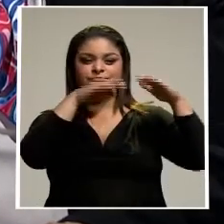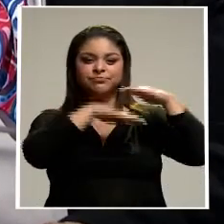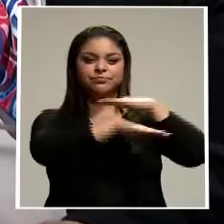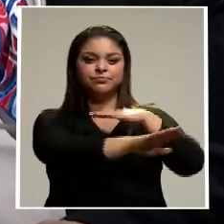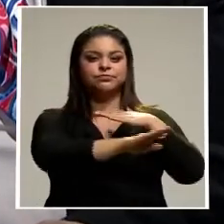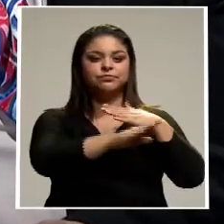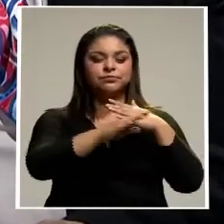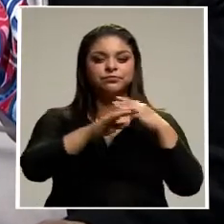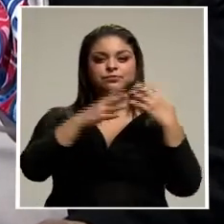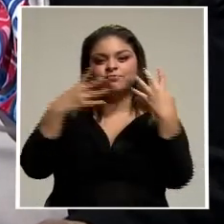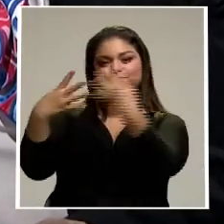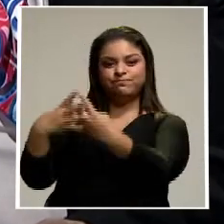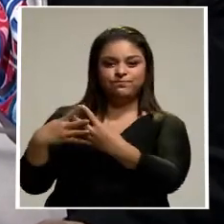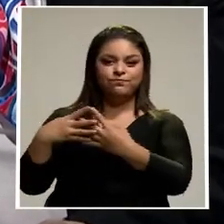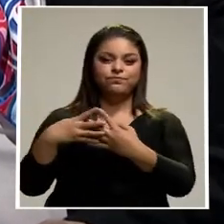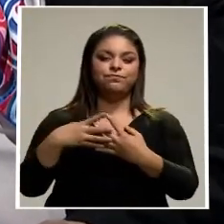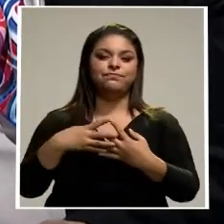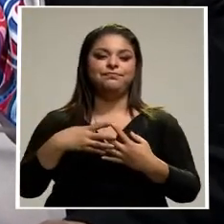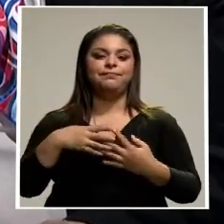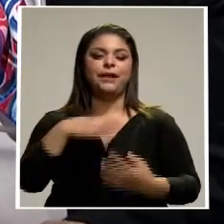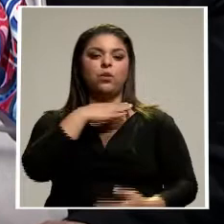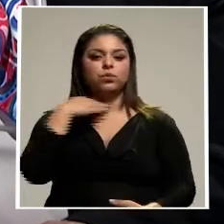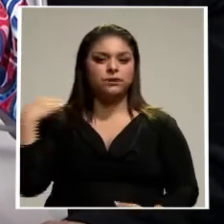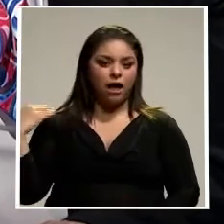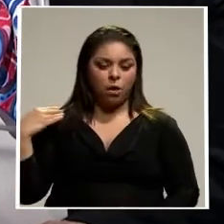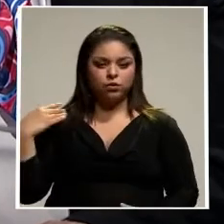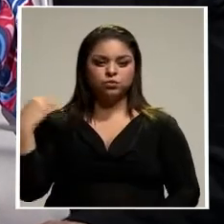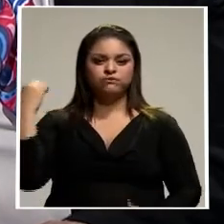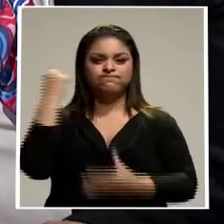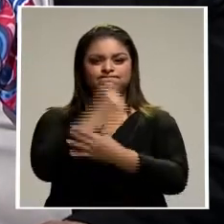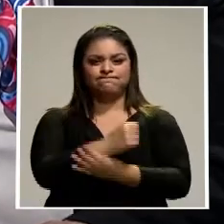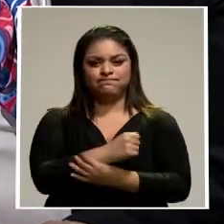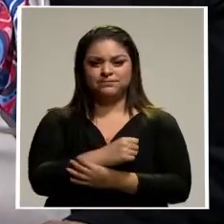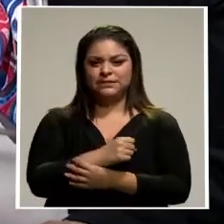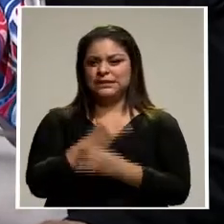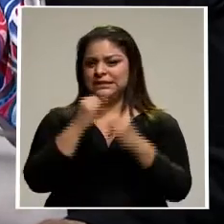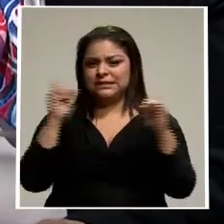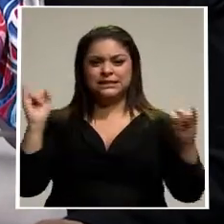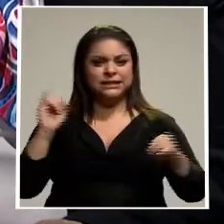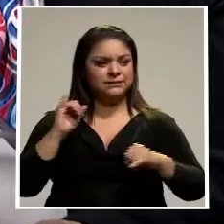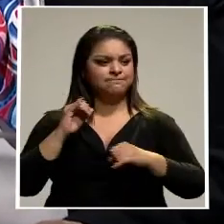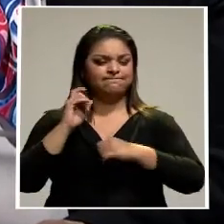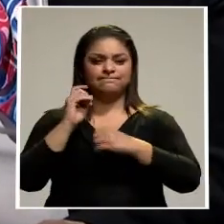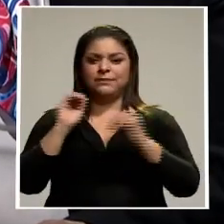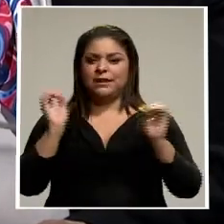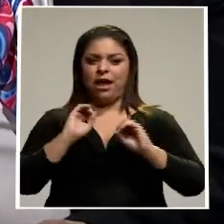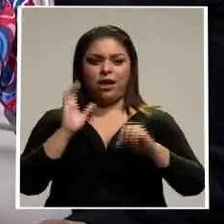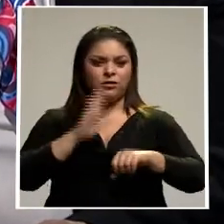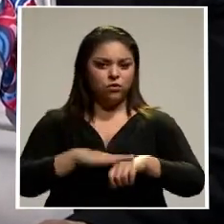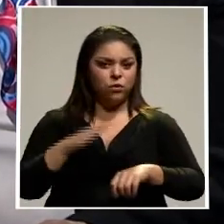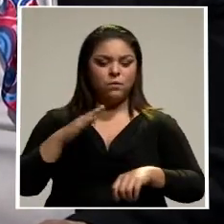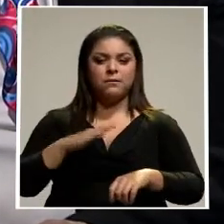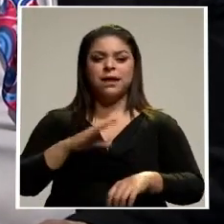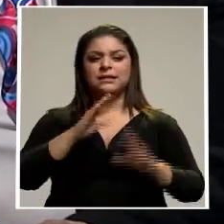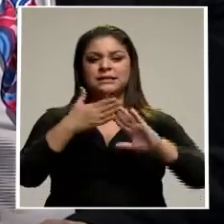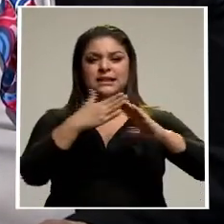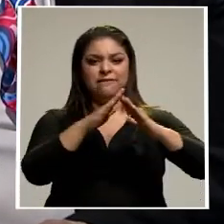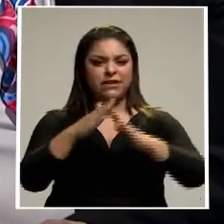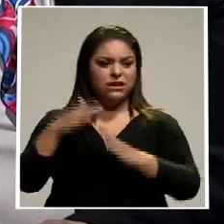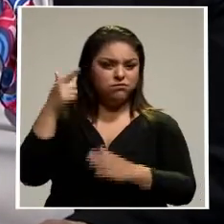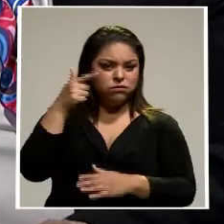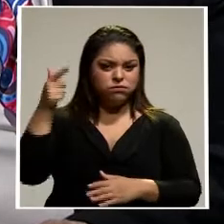presos ejecutados extrajudicialmente, civiles juzgados militarmente, y toda